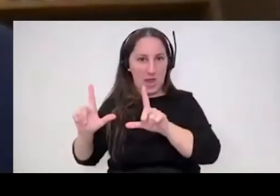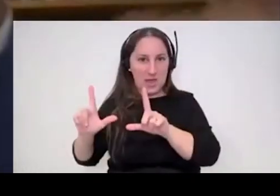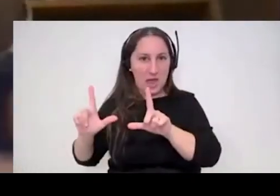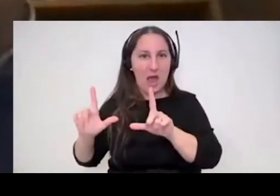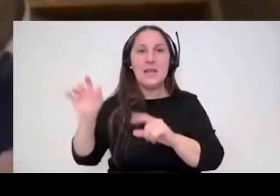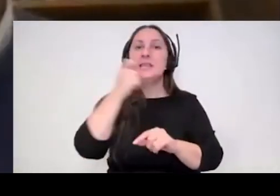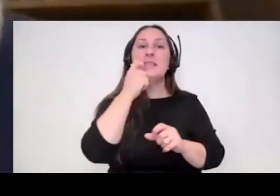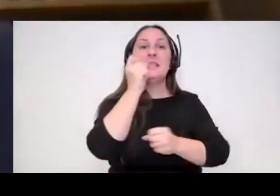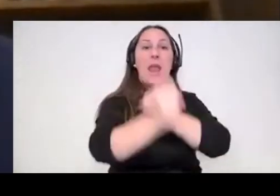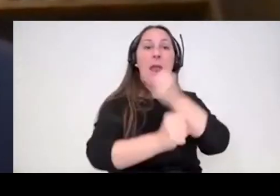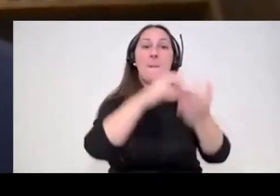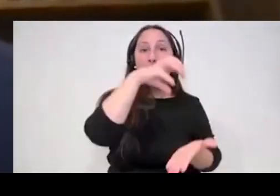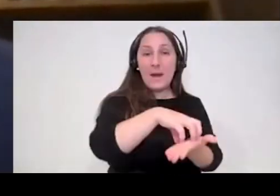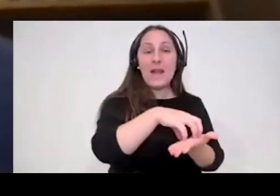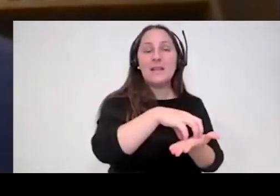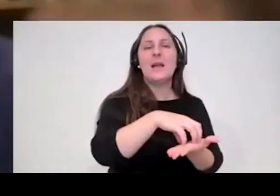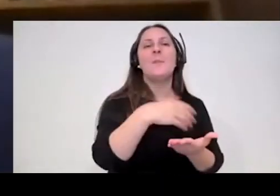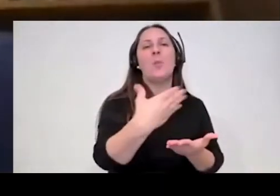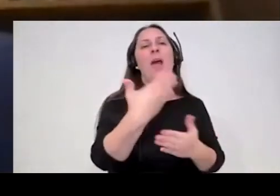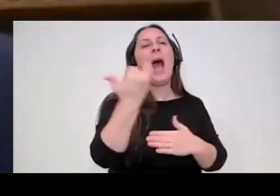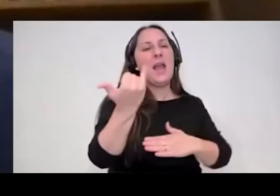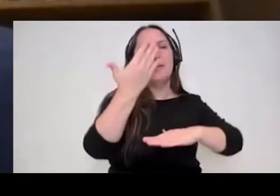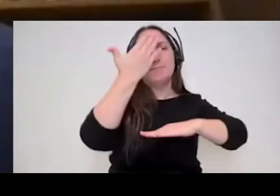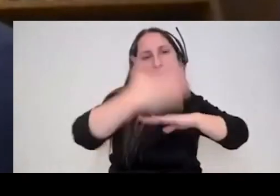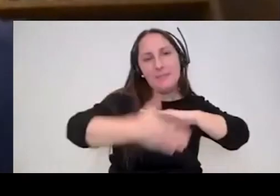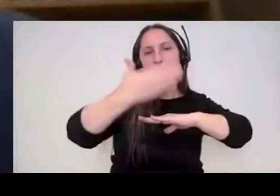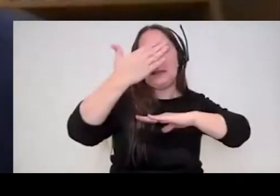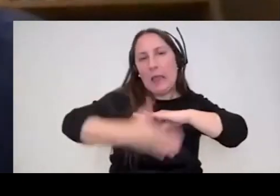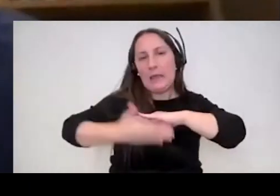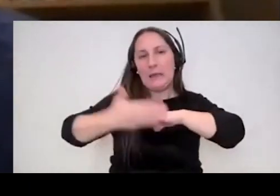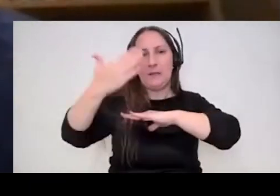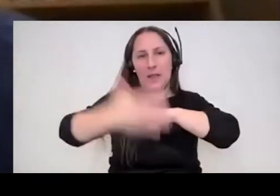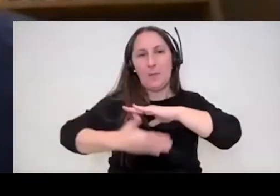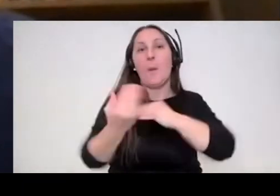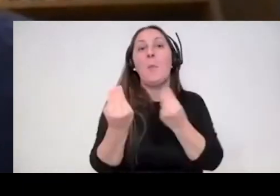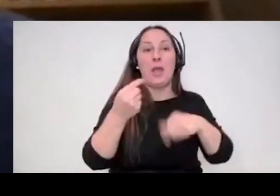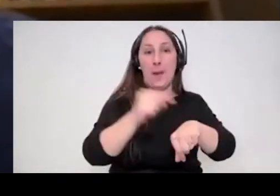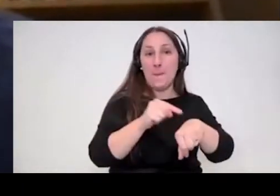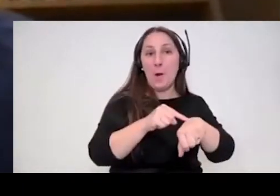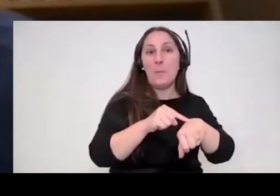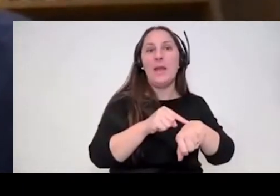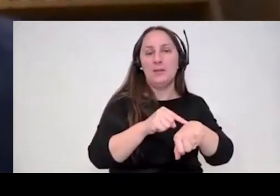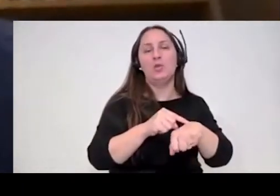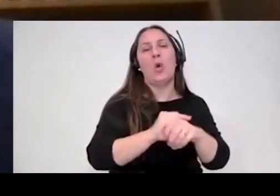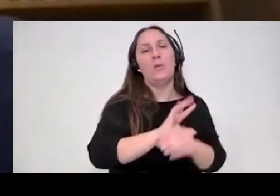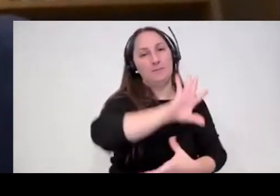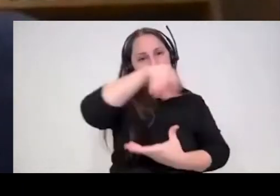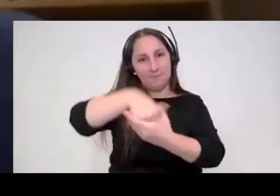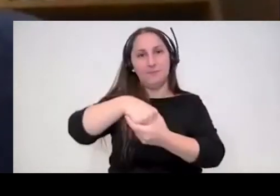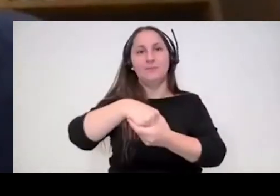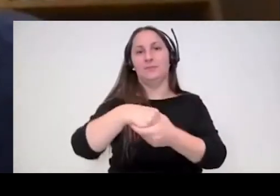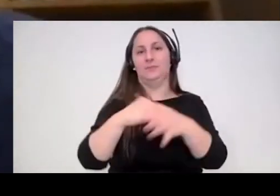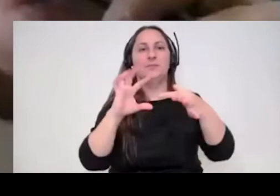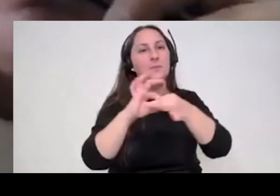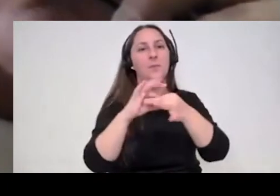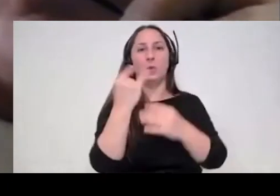podría haber una mayor limitación en función de que en ese momento se encontraban dentro de UTA.